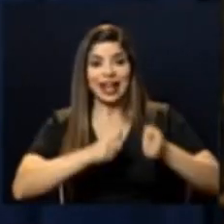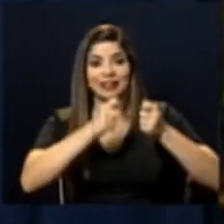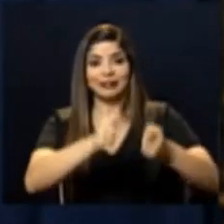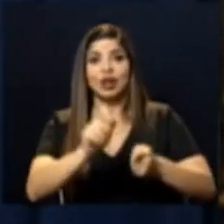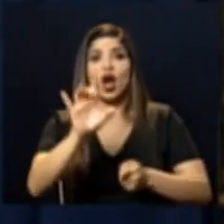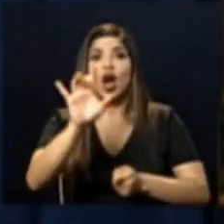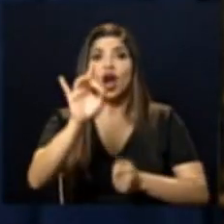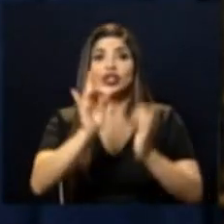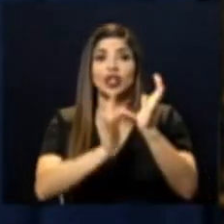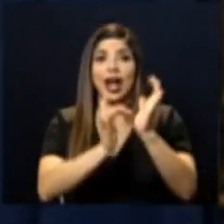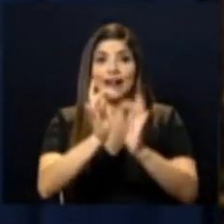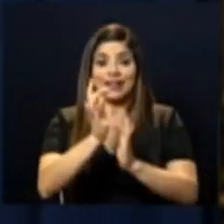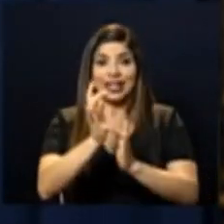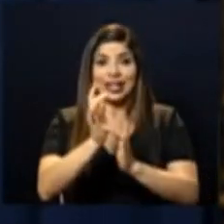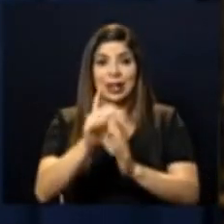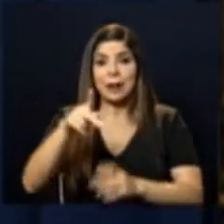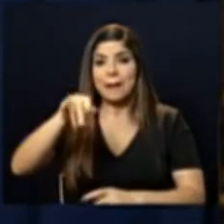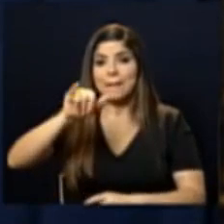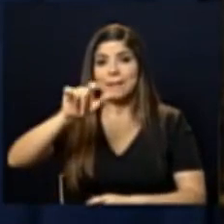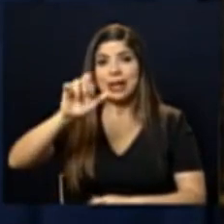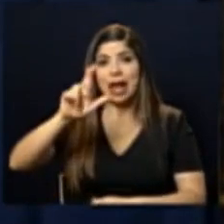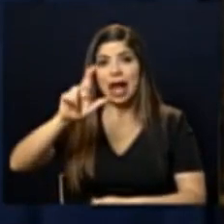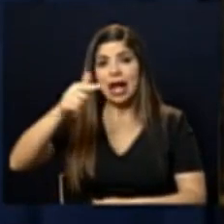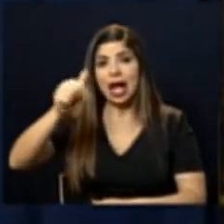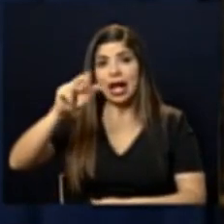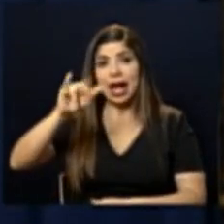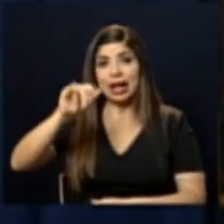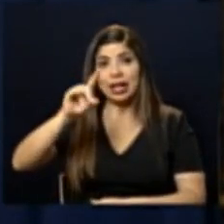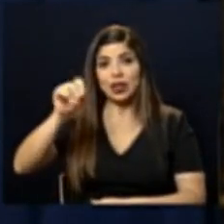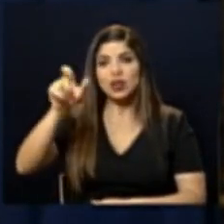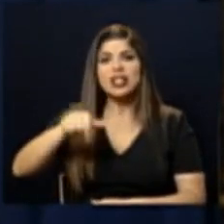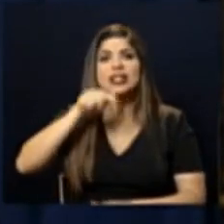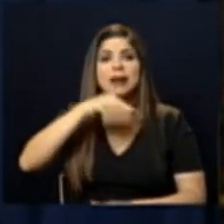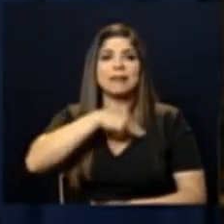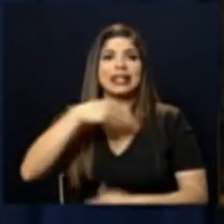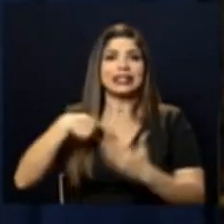abril Pilar Garrido, ministra de Planificación,